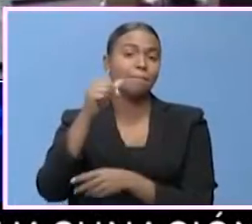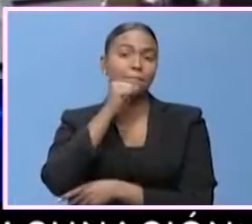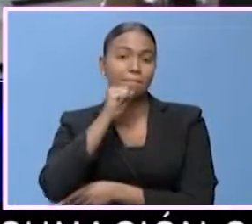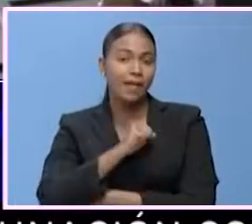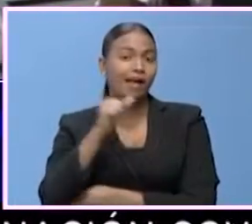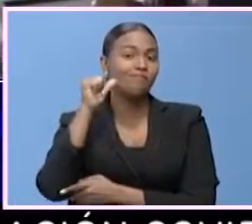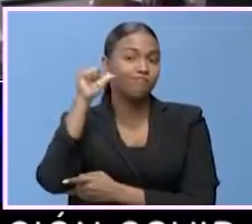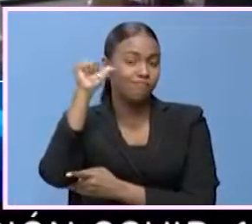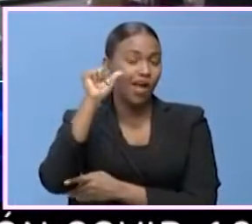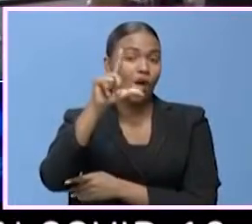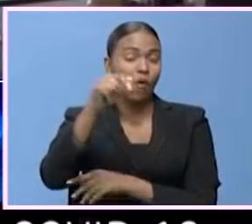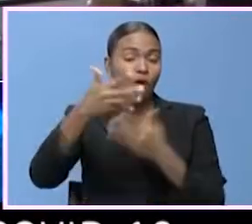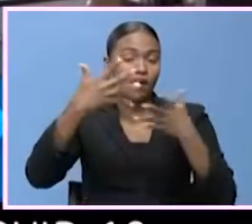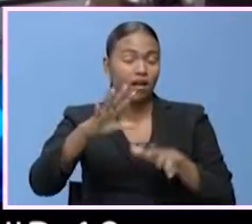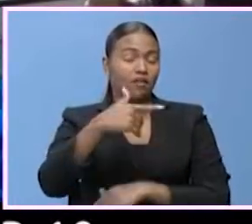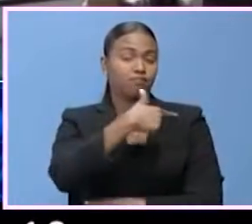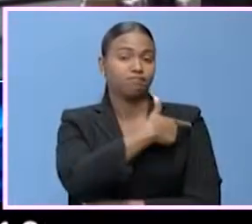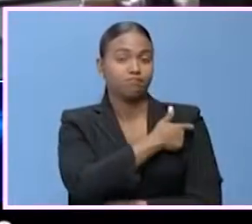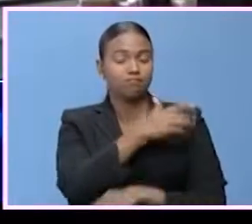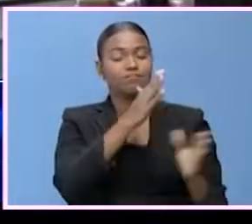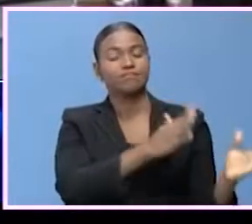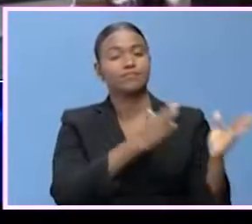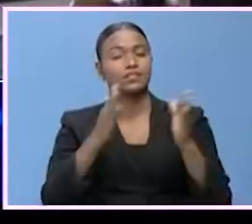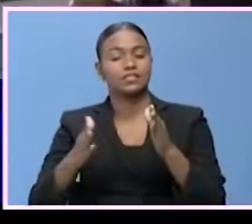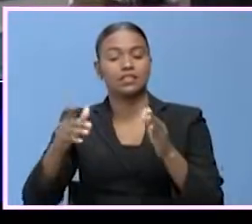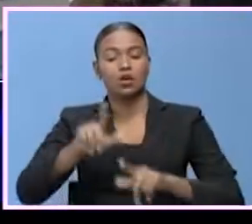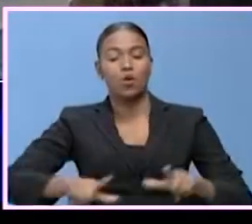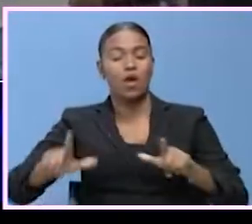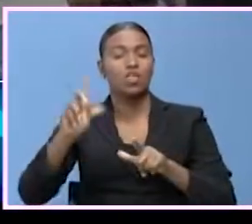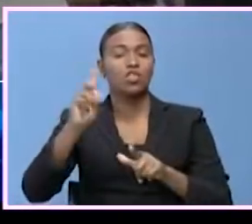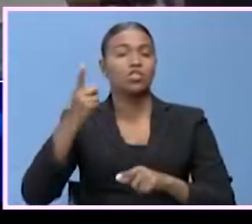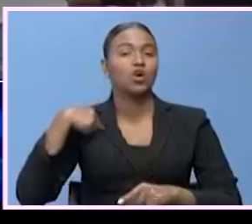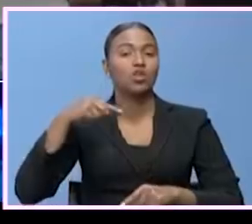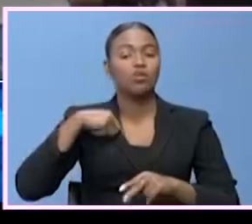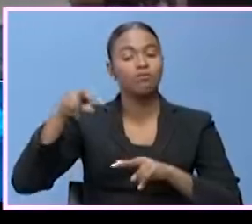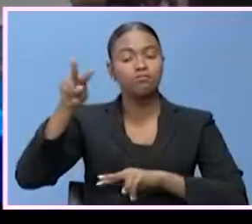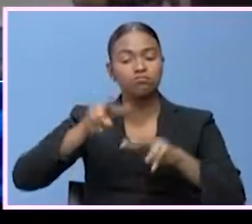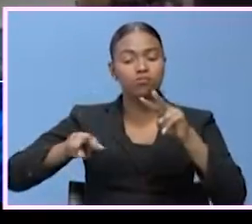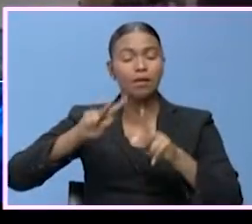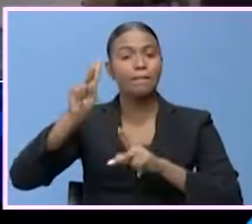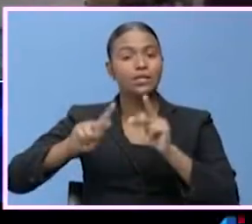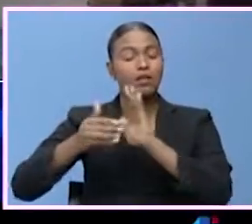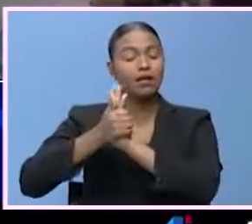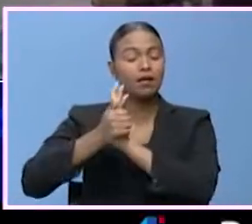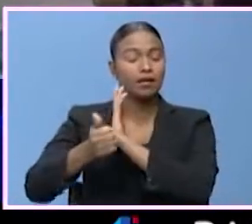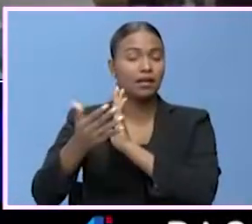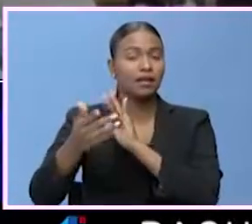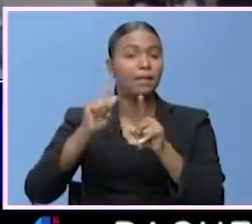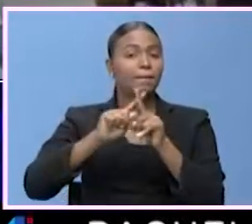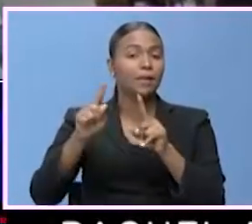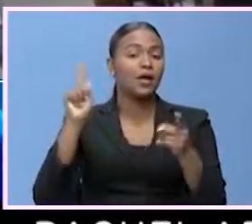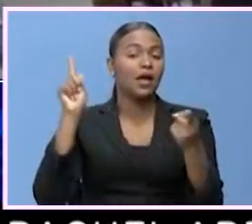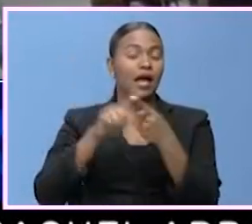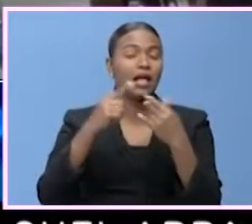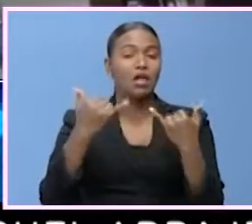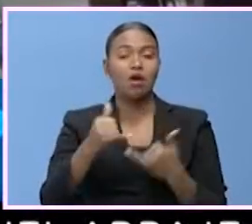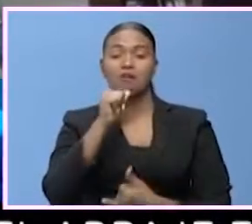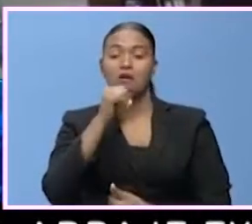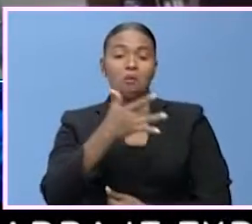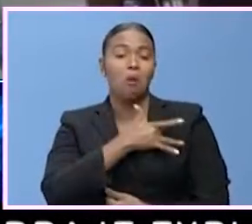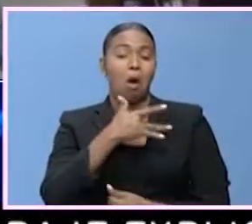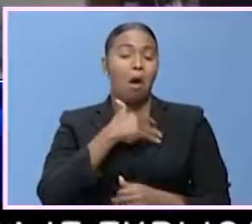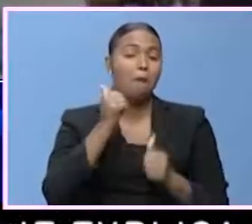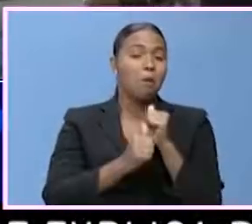que se le aplica la 12, se pasa a un área donde lo tenemos vigilado por un personal capacitado, pero hasta ahora no hemos tenido ninguna